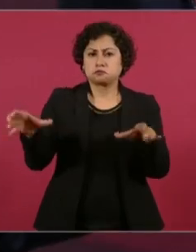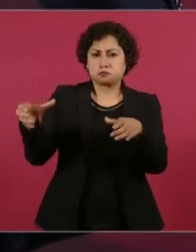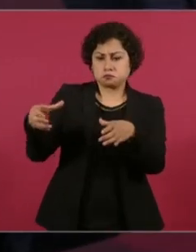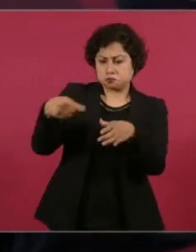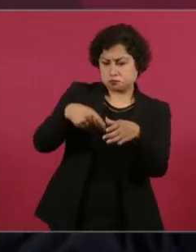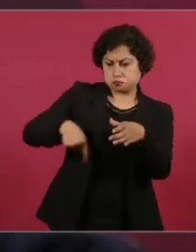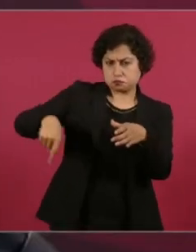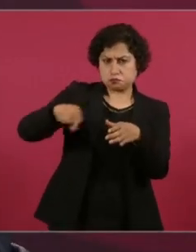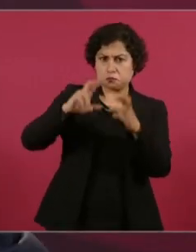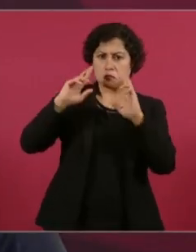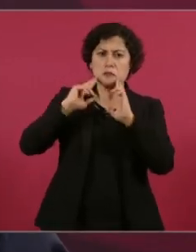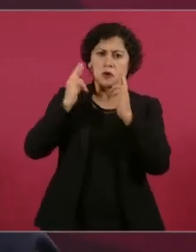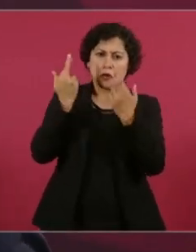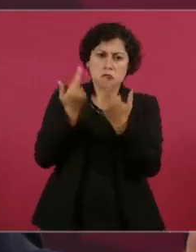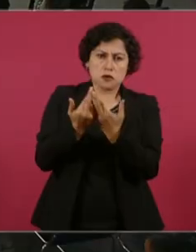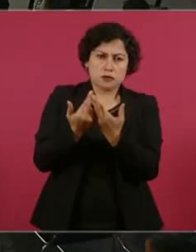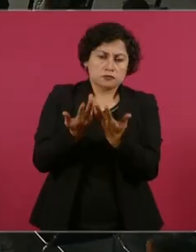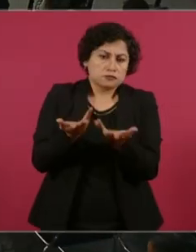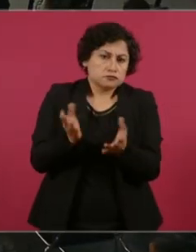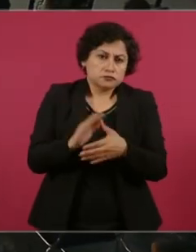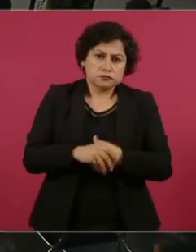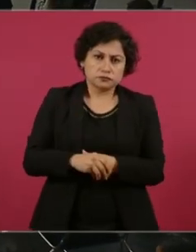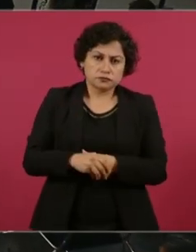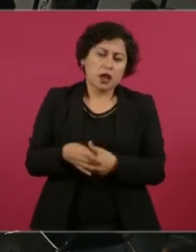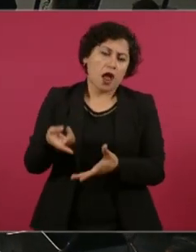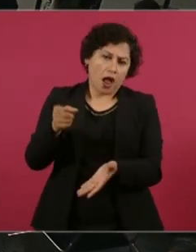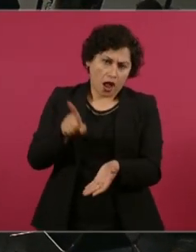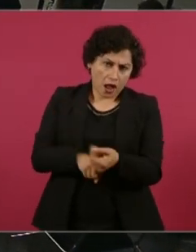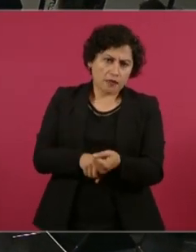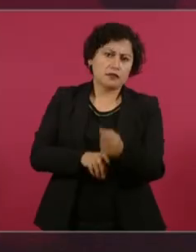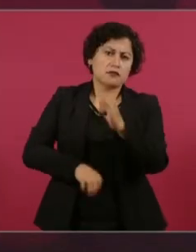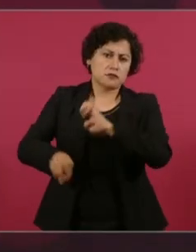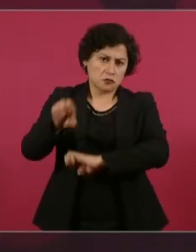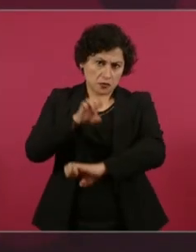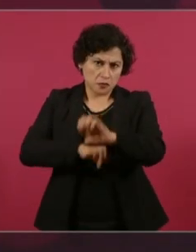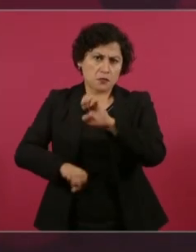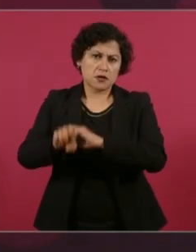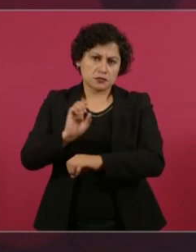y desde luego hay empresarios.